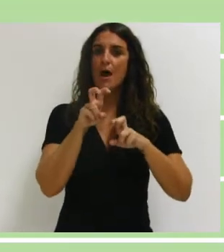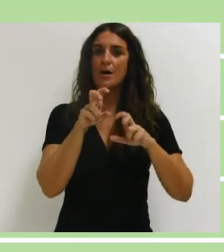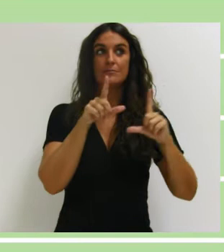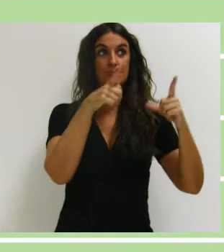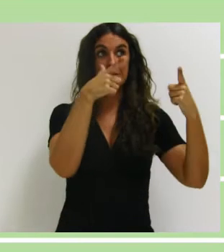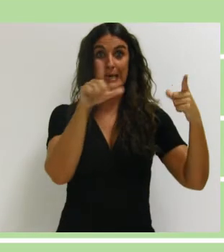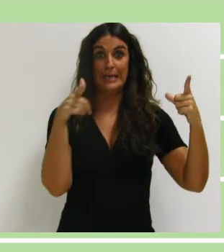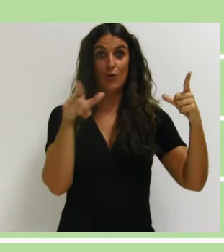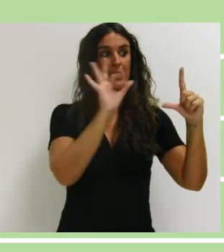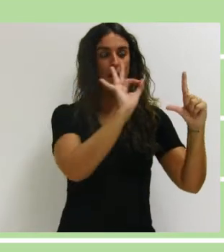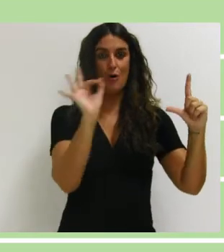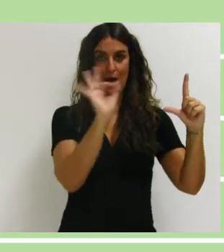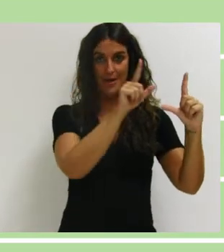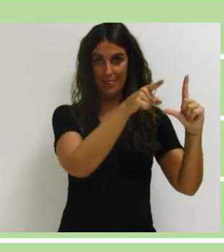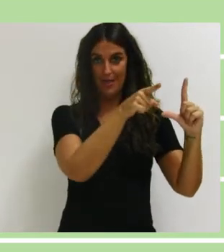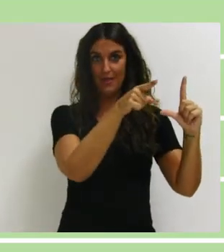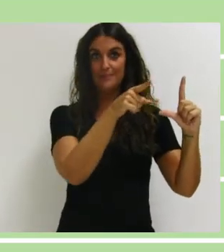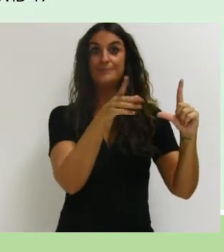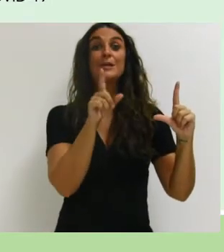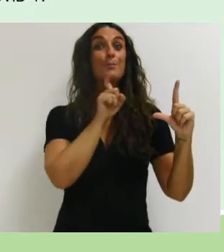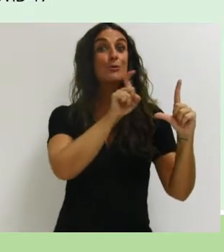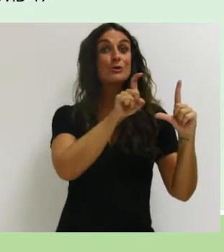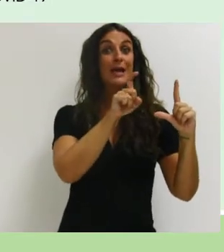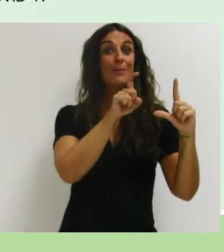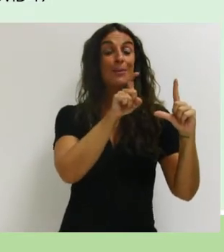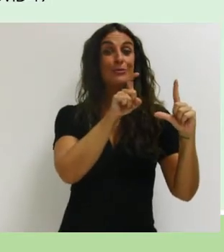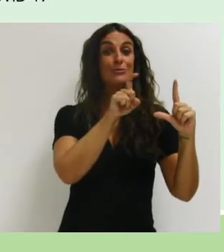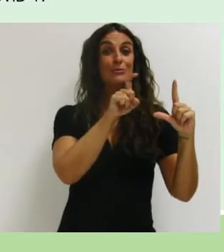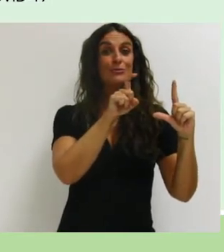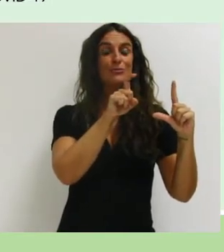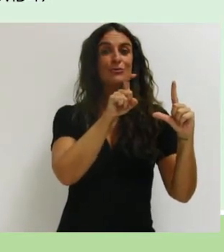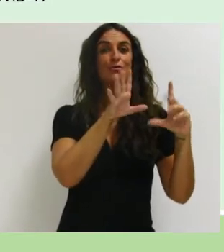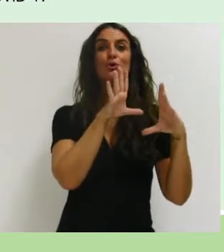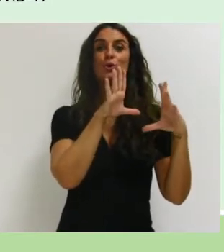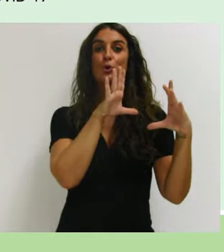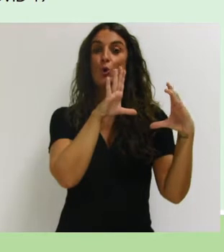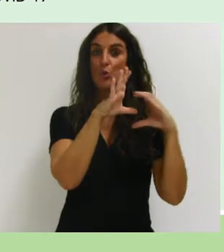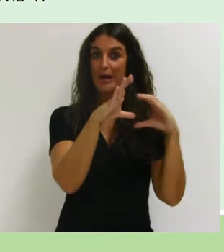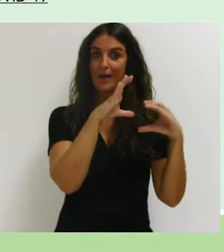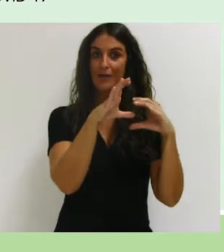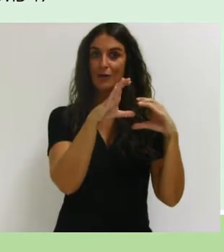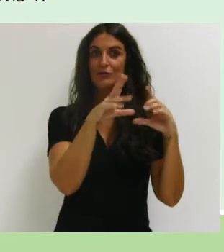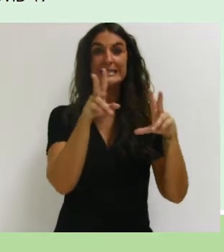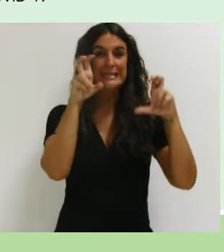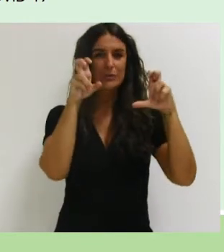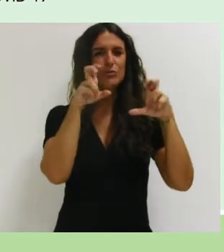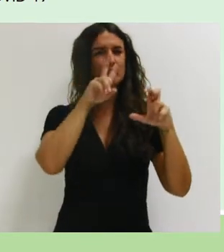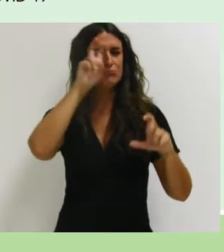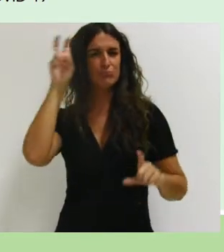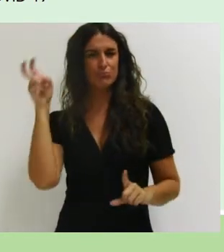por categorías. Pulsamos comunicación y tienes varios títulos. Mira qué